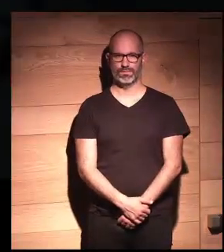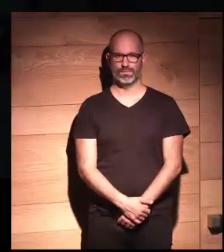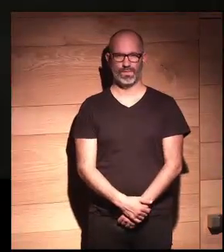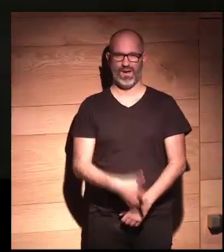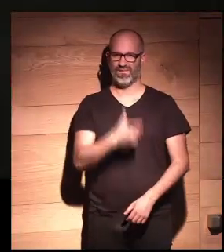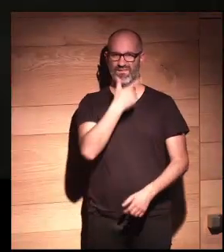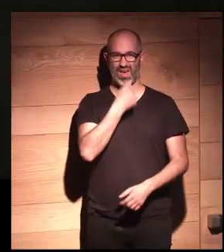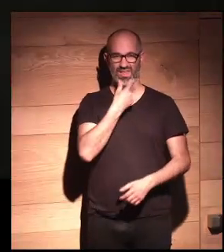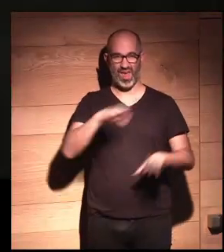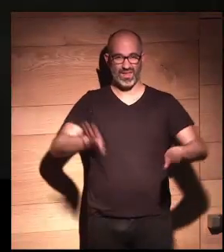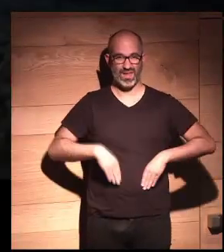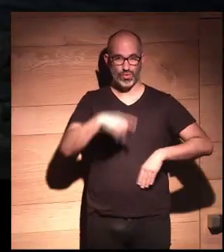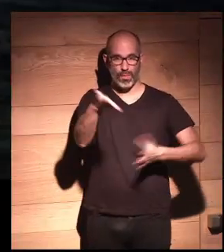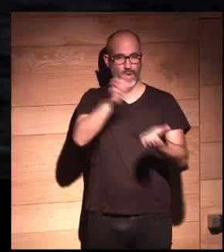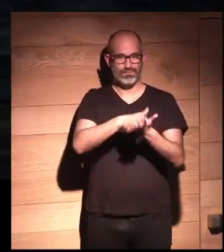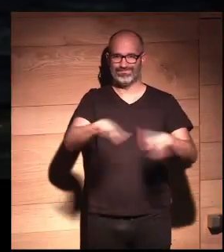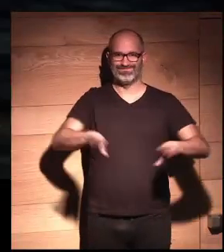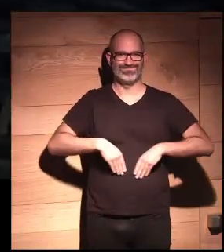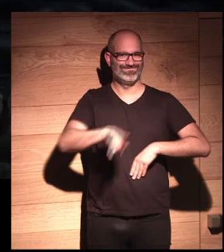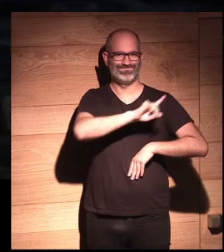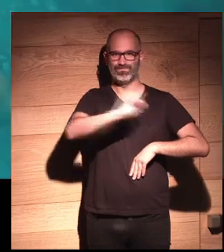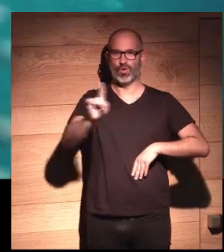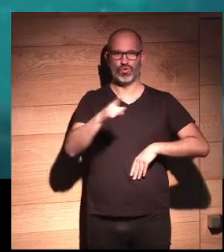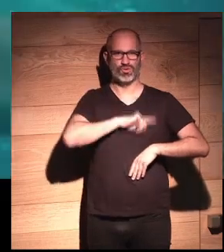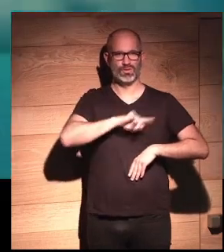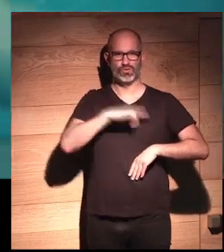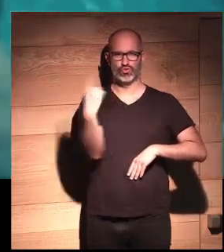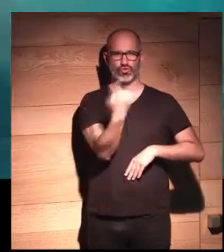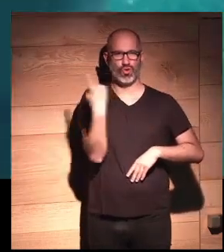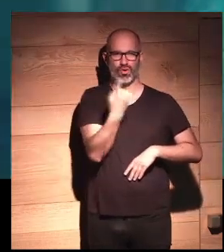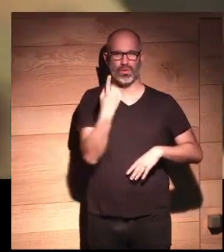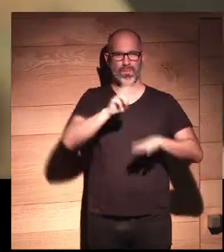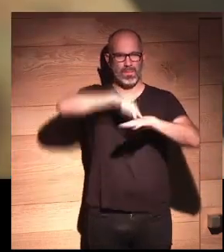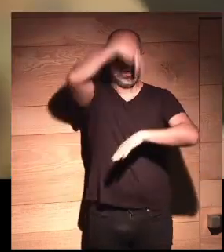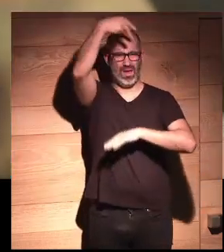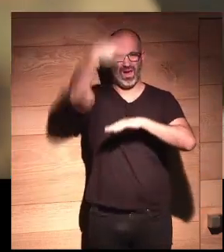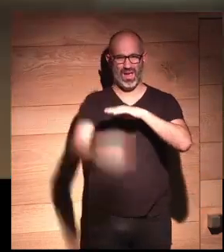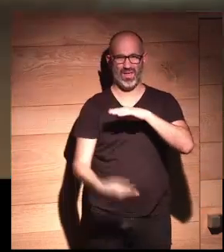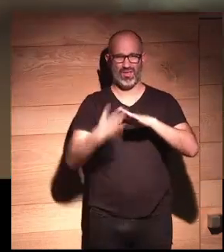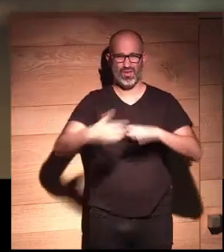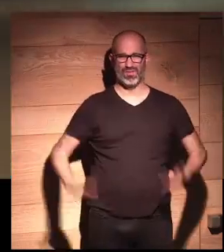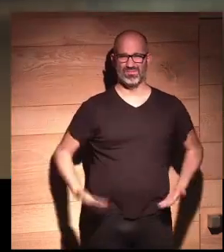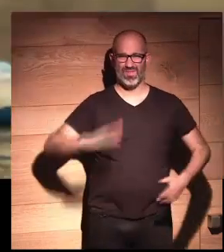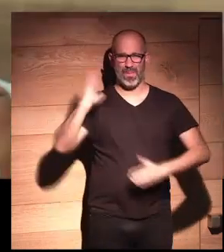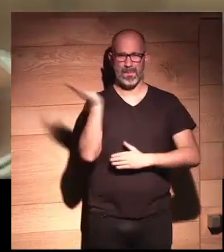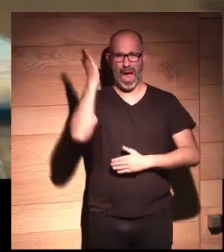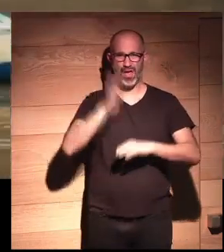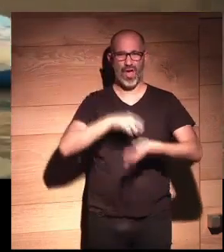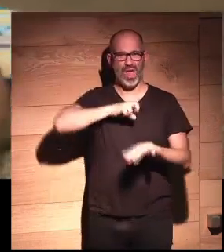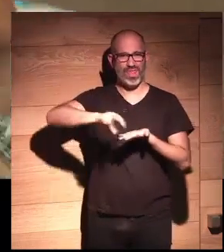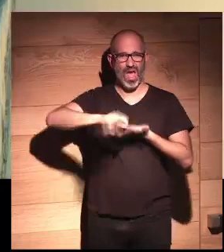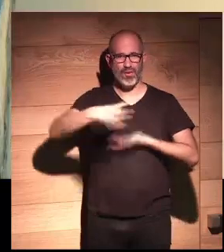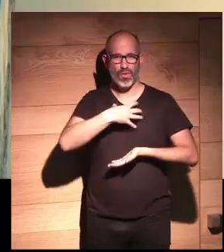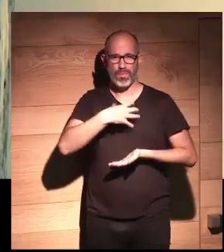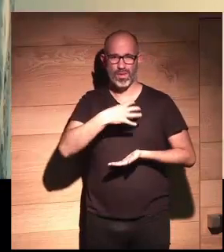No es fácil aceptar que vas a morir totalmente solo. Me caí por un acantilado. Tengo la cadera rota, no puedo caminar, no puedo andar. Con